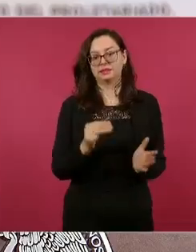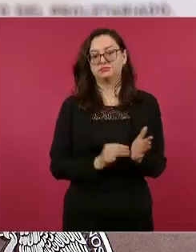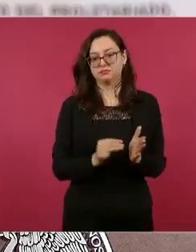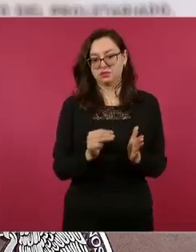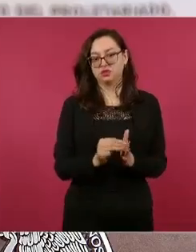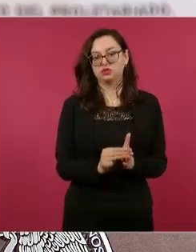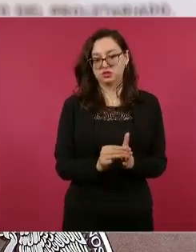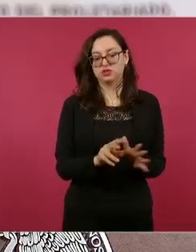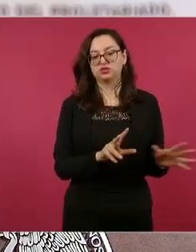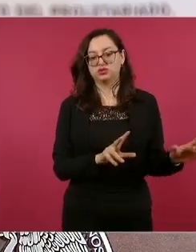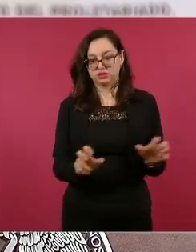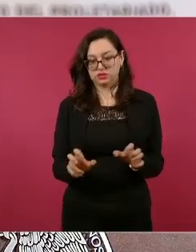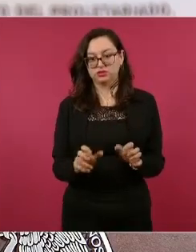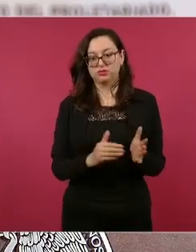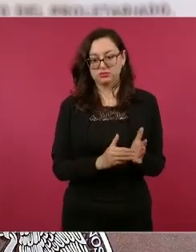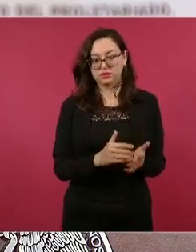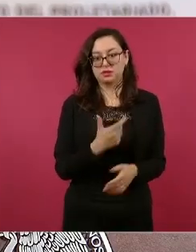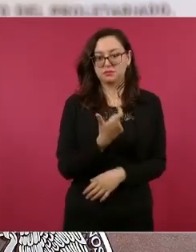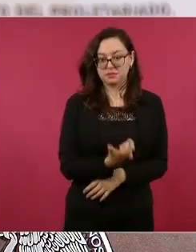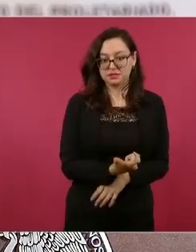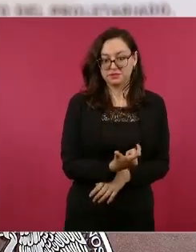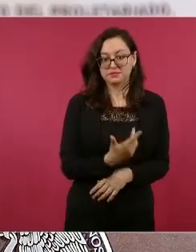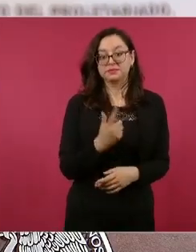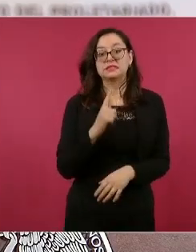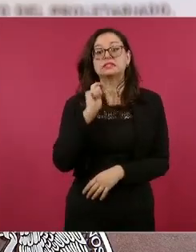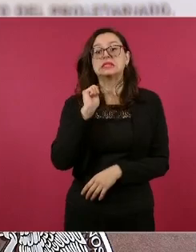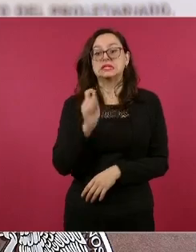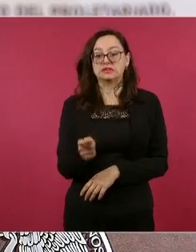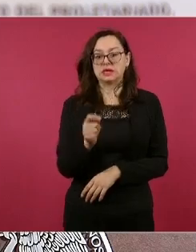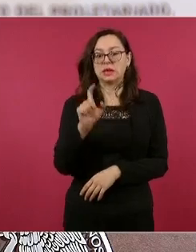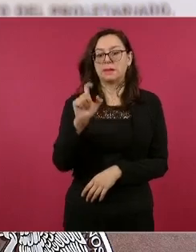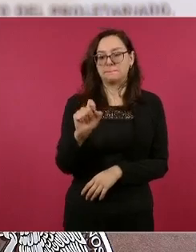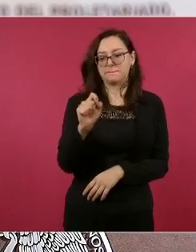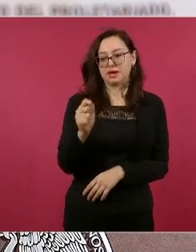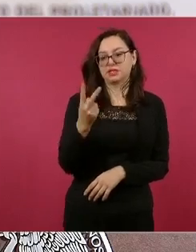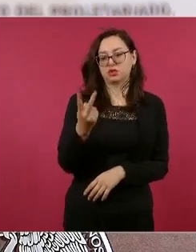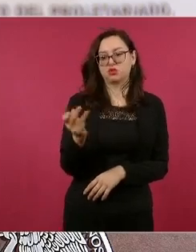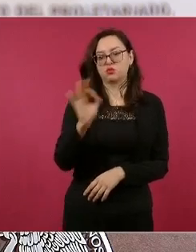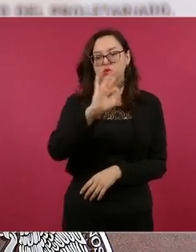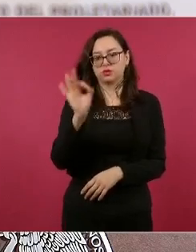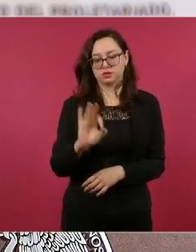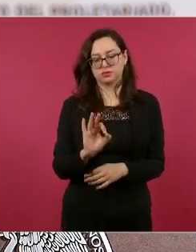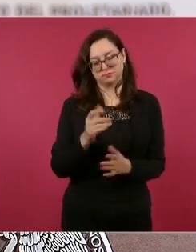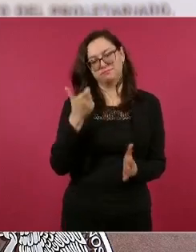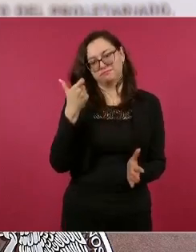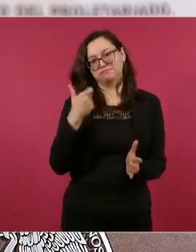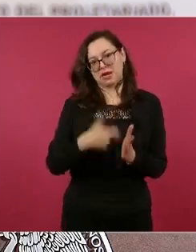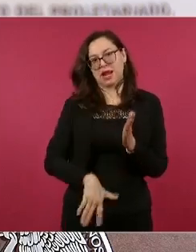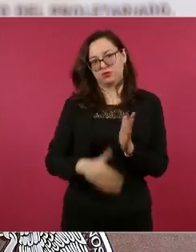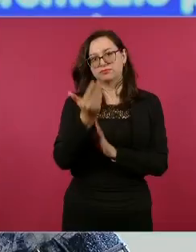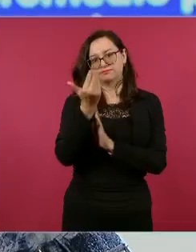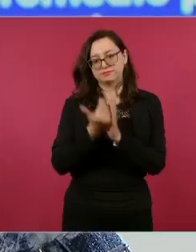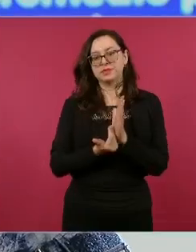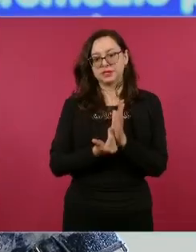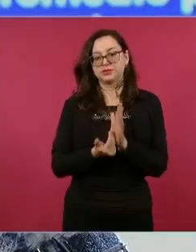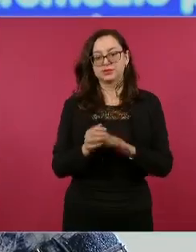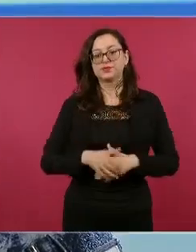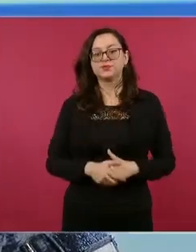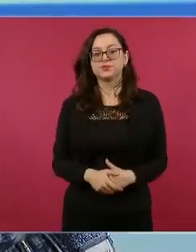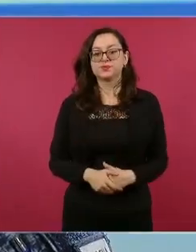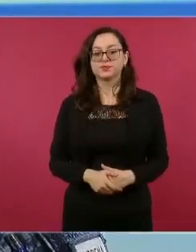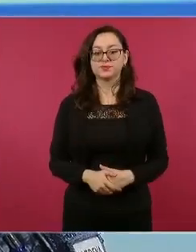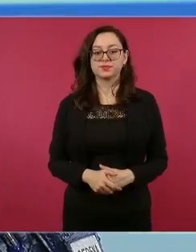33.782.000 pesos, aproximadamente un 22% menos que si hubieran volado con otra aerolínea. Siguiente,